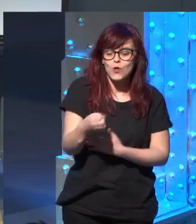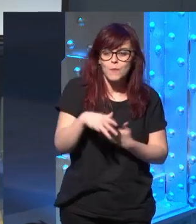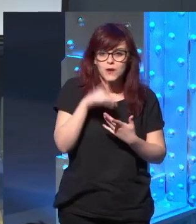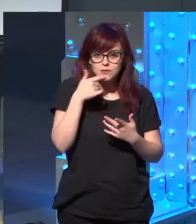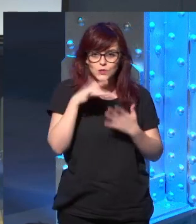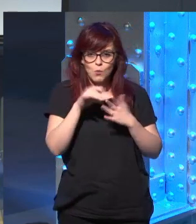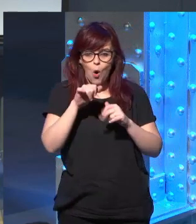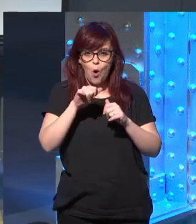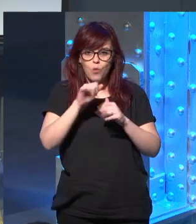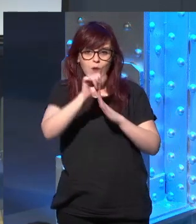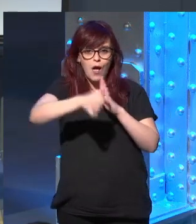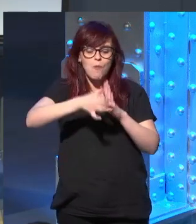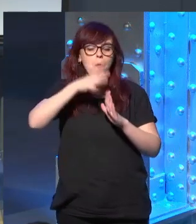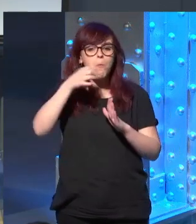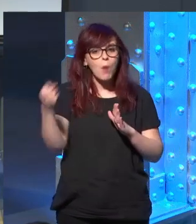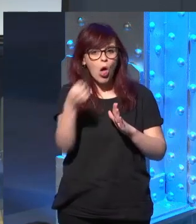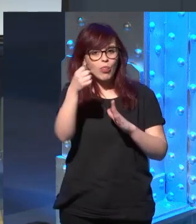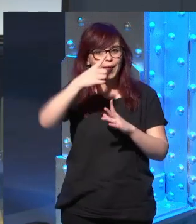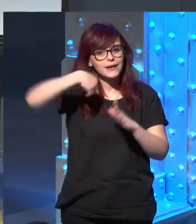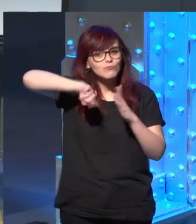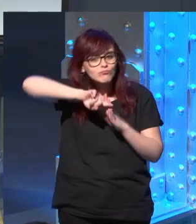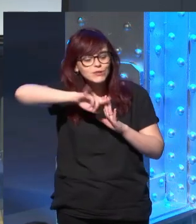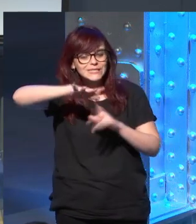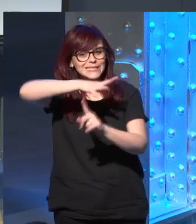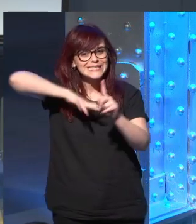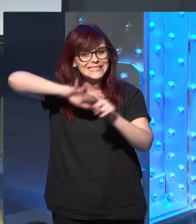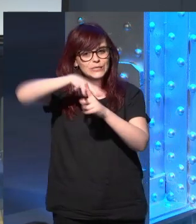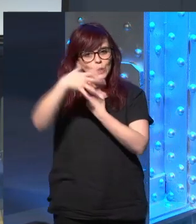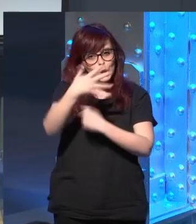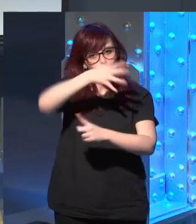un marco, ¿no? Un marco de poder que está acogiendo